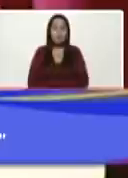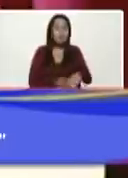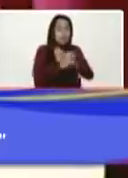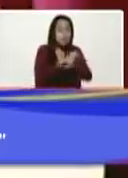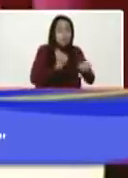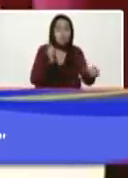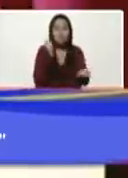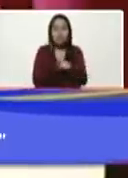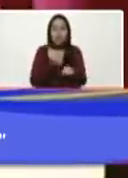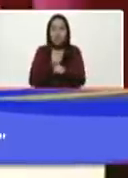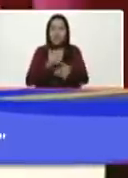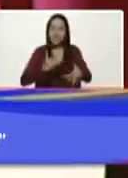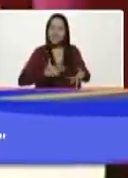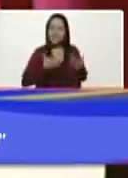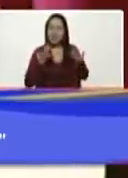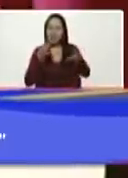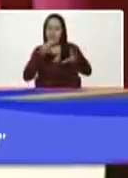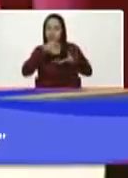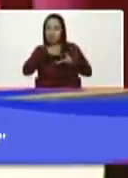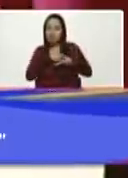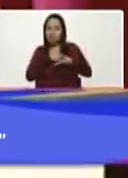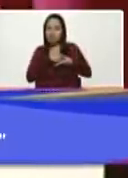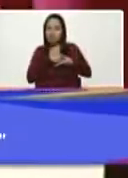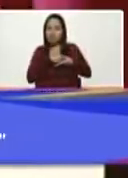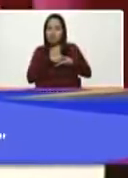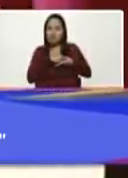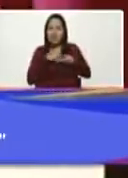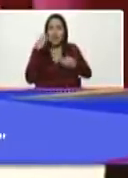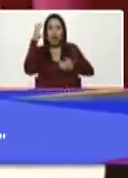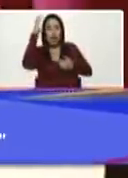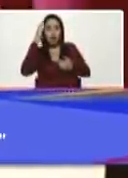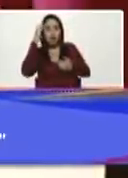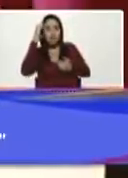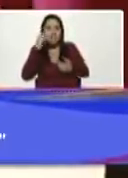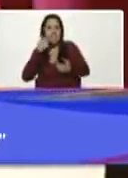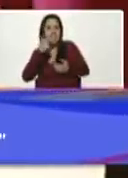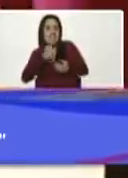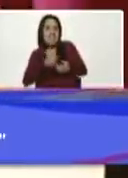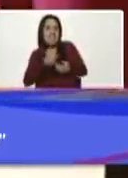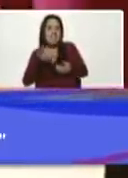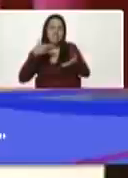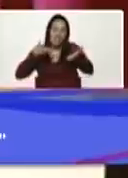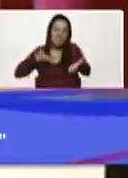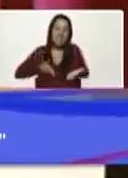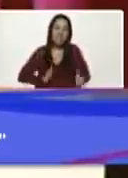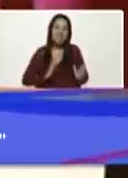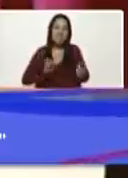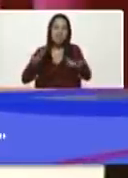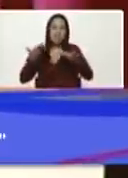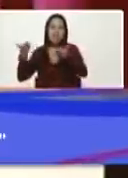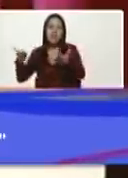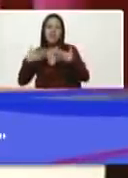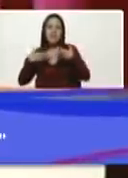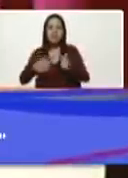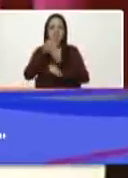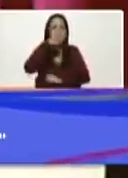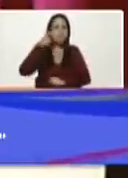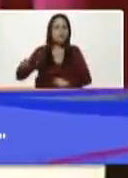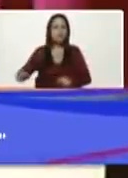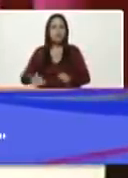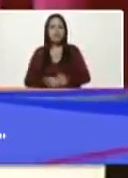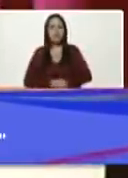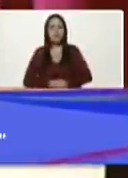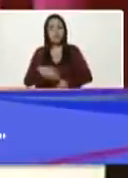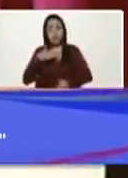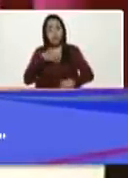en lo más profundo del alma el eco de nuestra conciencia decir, nací para darle salud a mi gente.